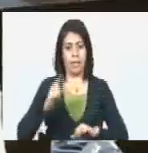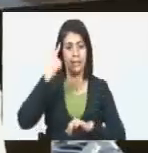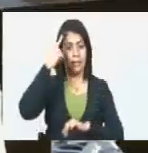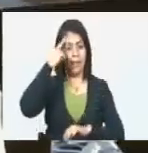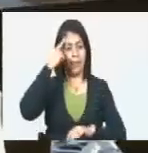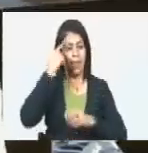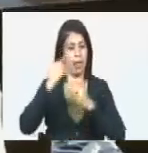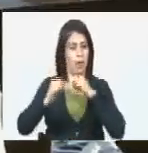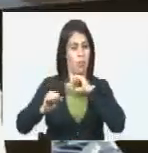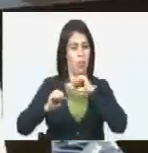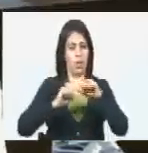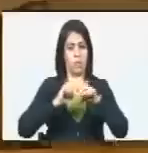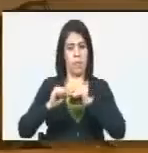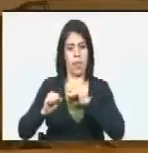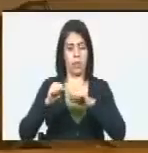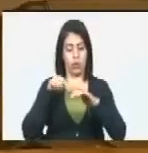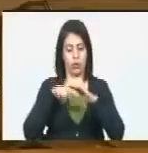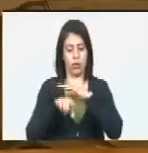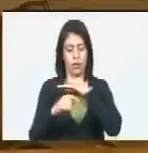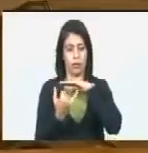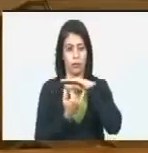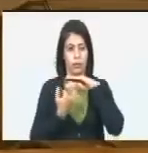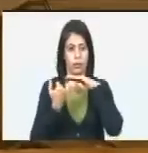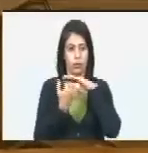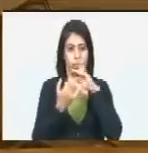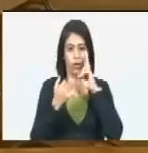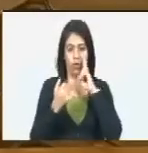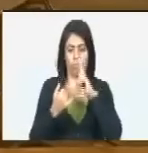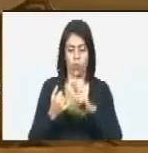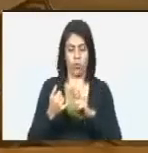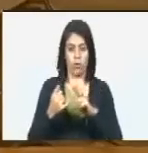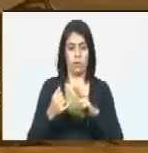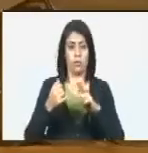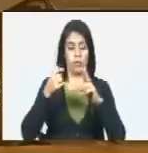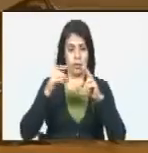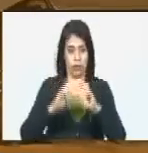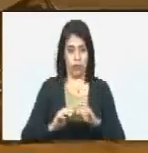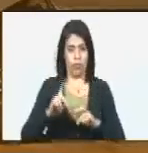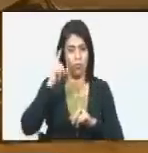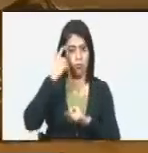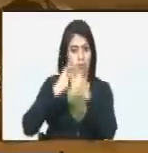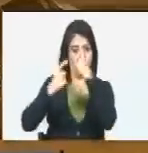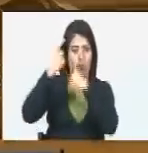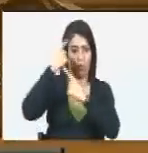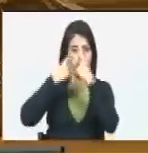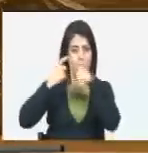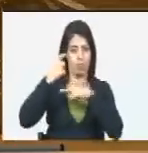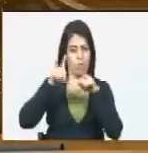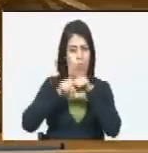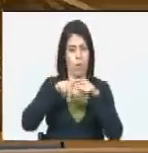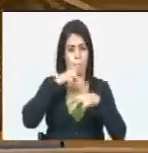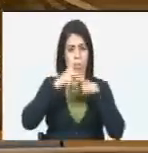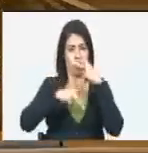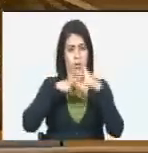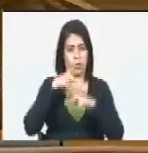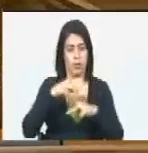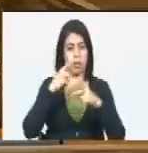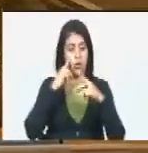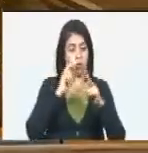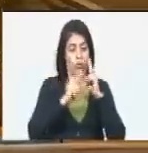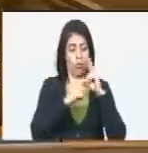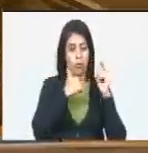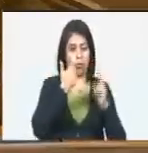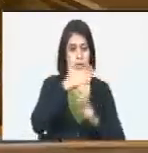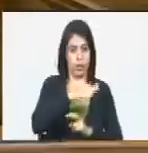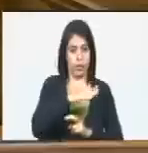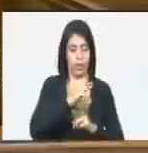de su institución, que lo vio nacer como líder, como político. Y estableció una relación que fue